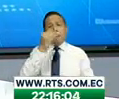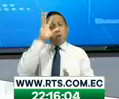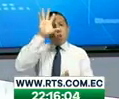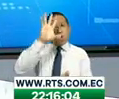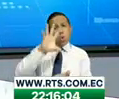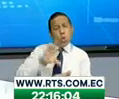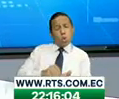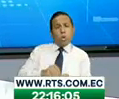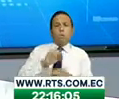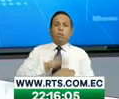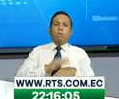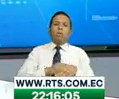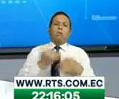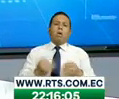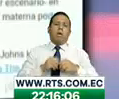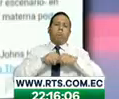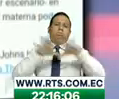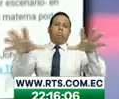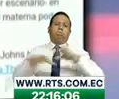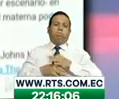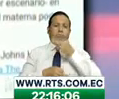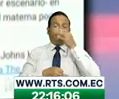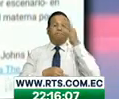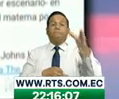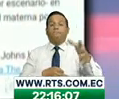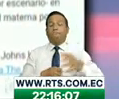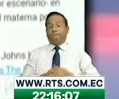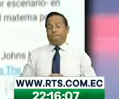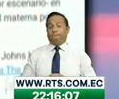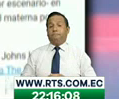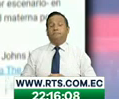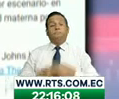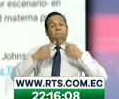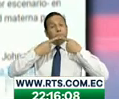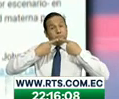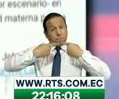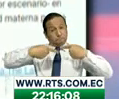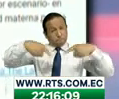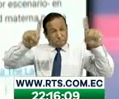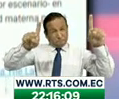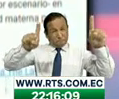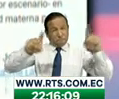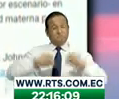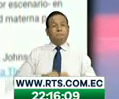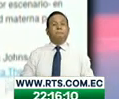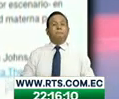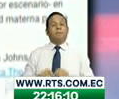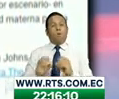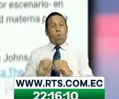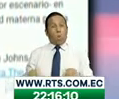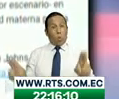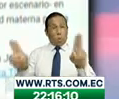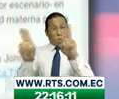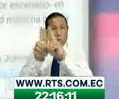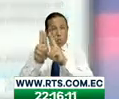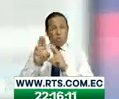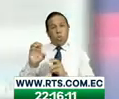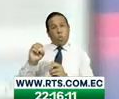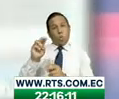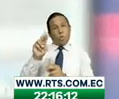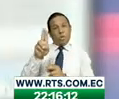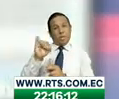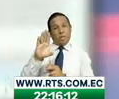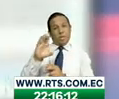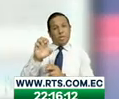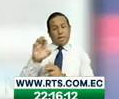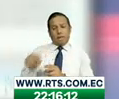del COVID-19. Mediante un comunicado, el Fondo de las Naciones Unidas para la Infancia, UNICEF, puso sobre